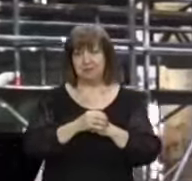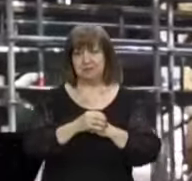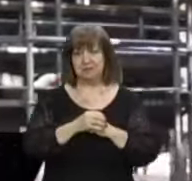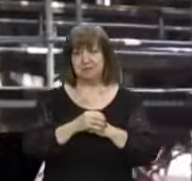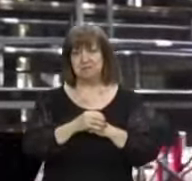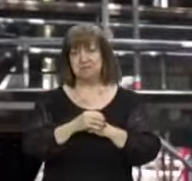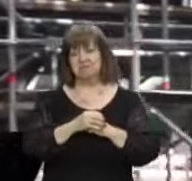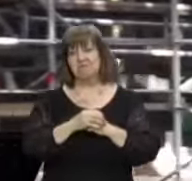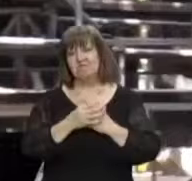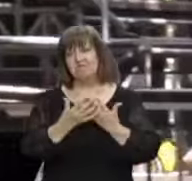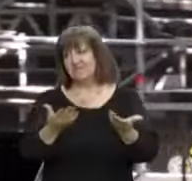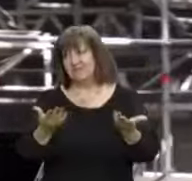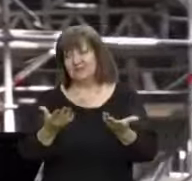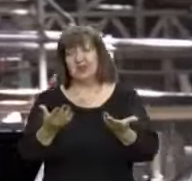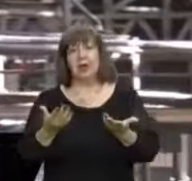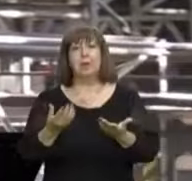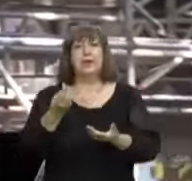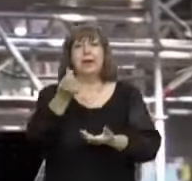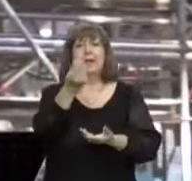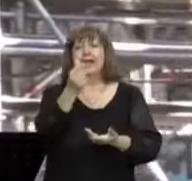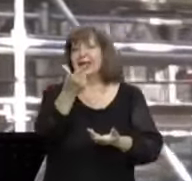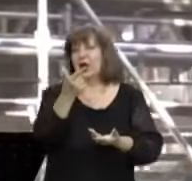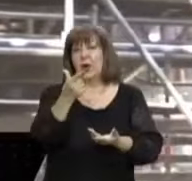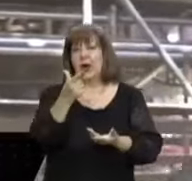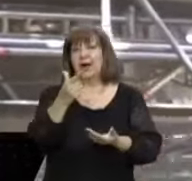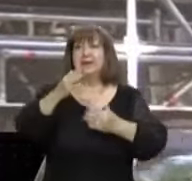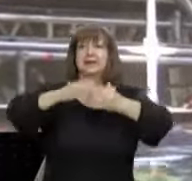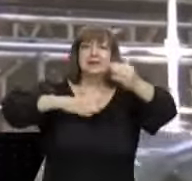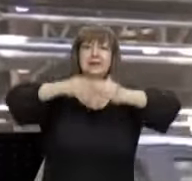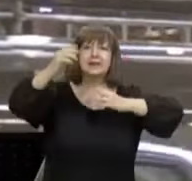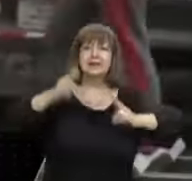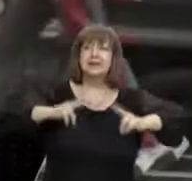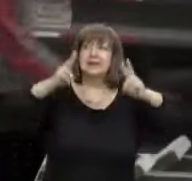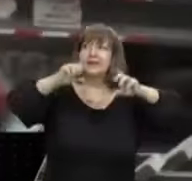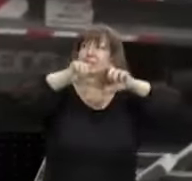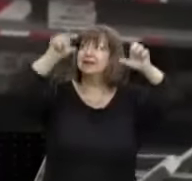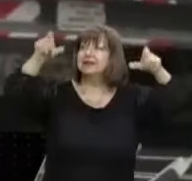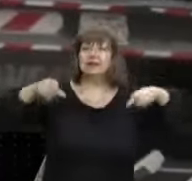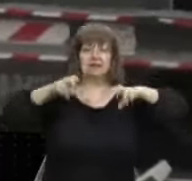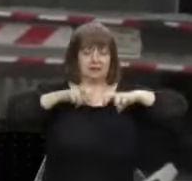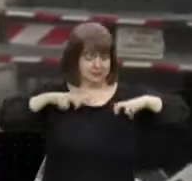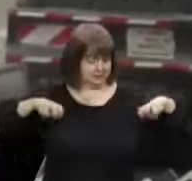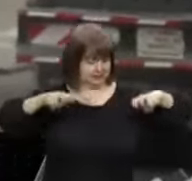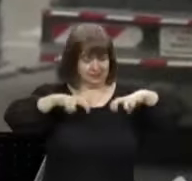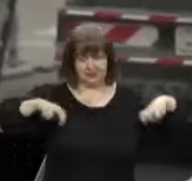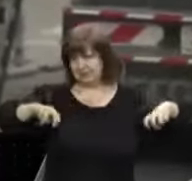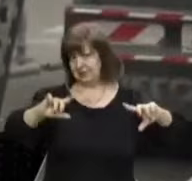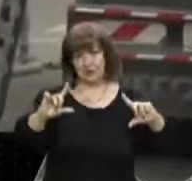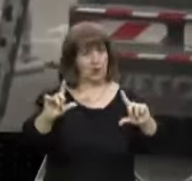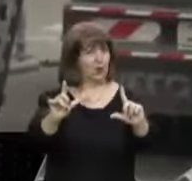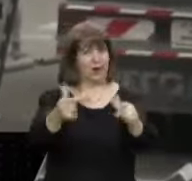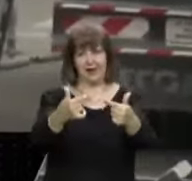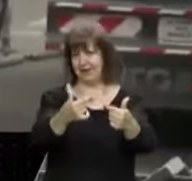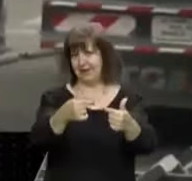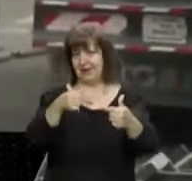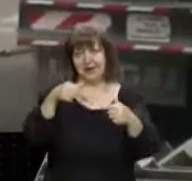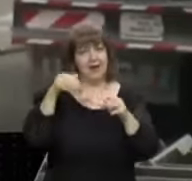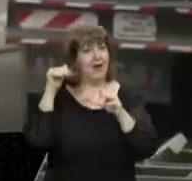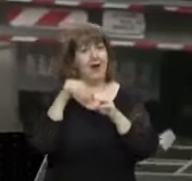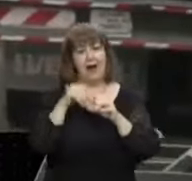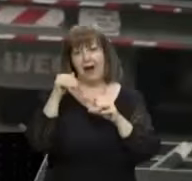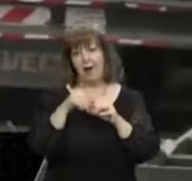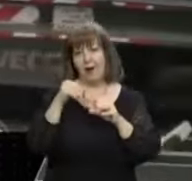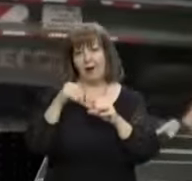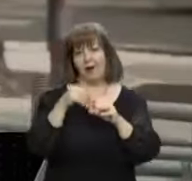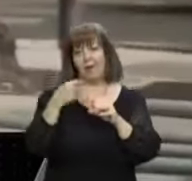No hay plata, Marisol. B, no, no hay plata, Marisol. No hay plata. Situación B. Con un auto antiguo. Con esto. Opción B es un auto antiguo.